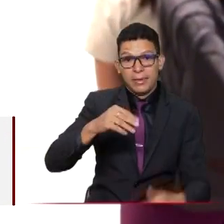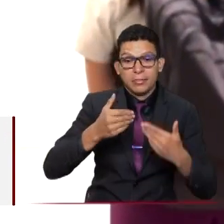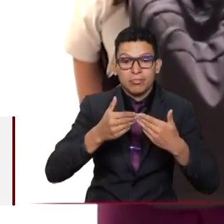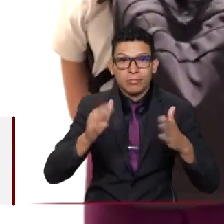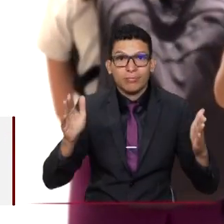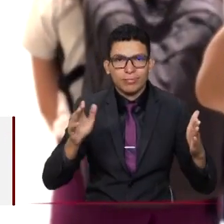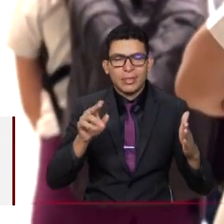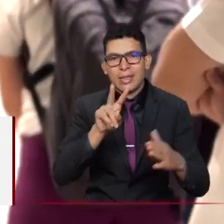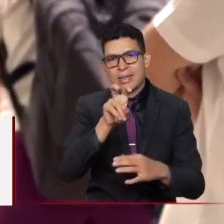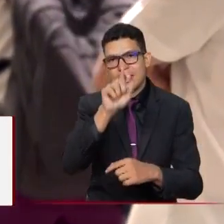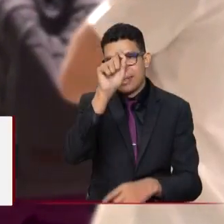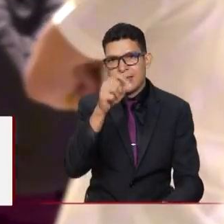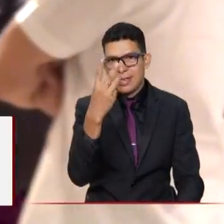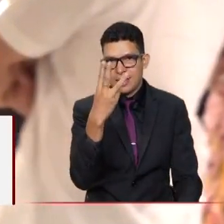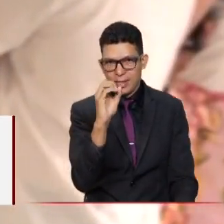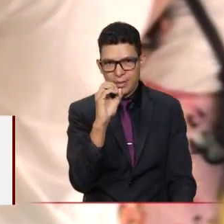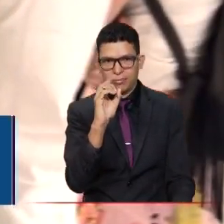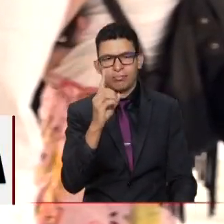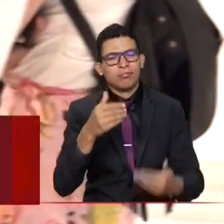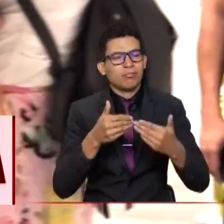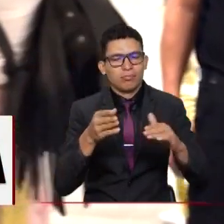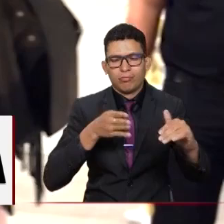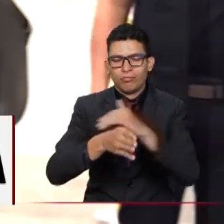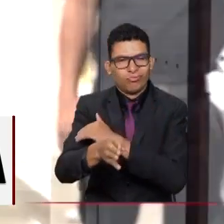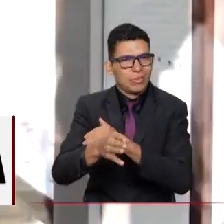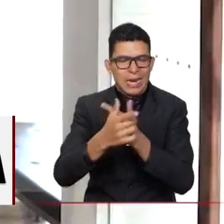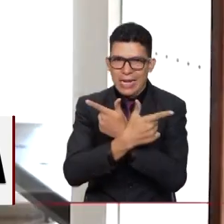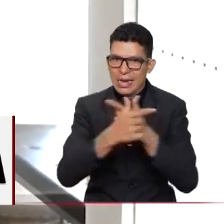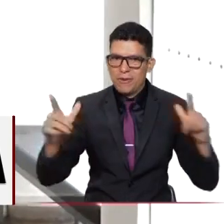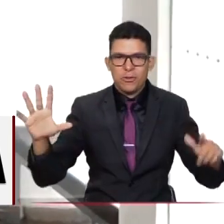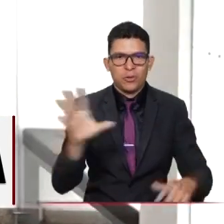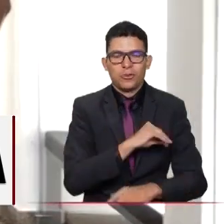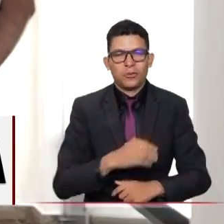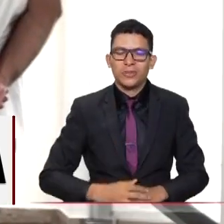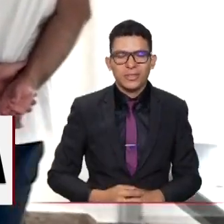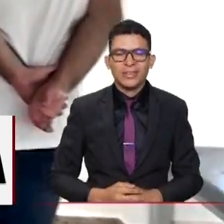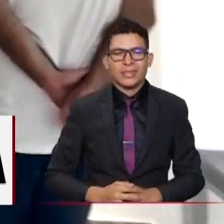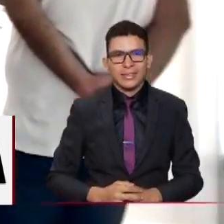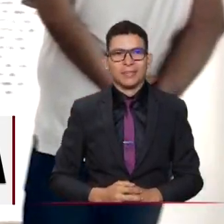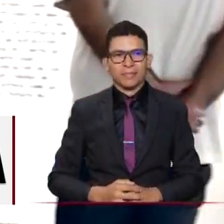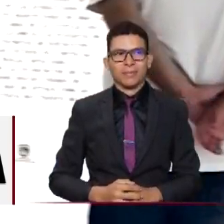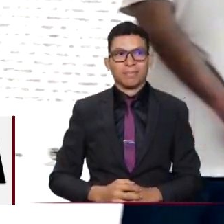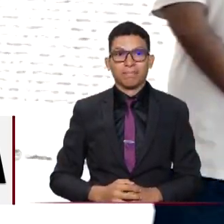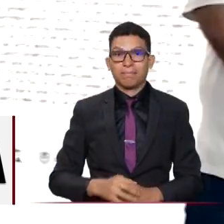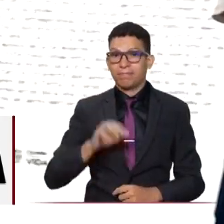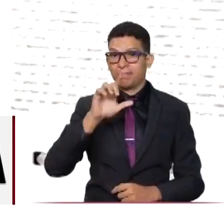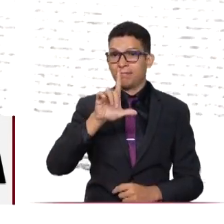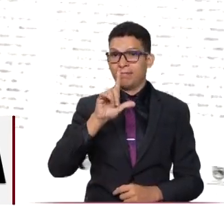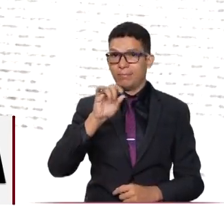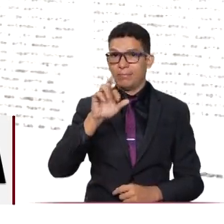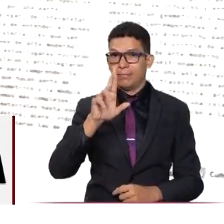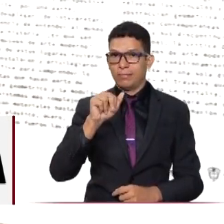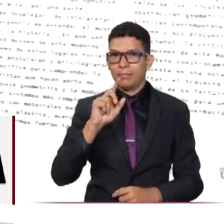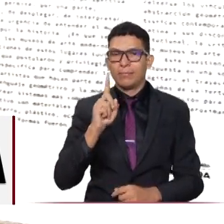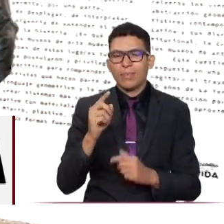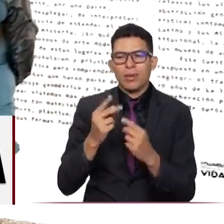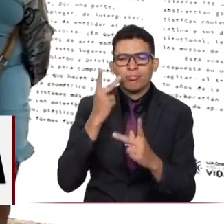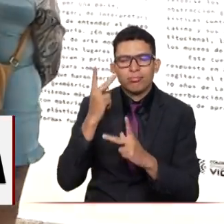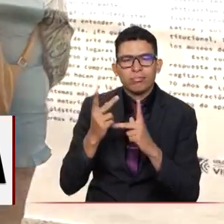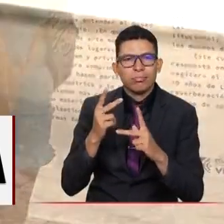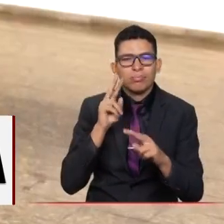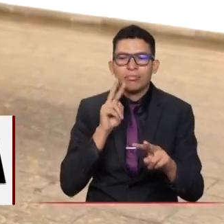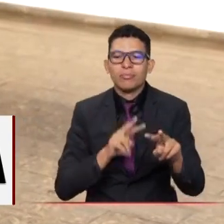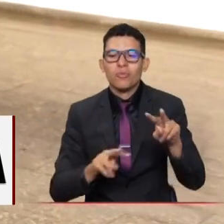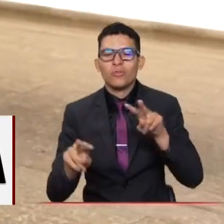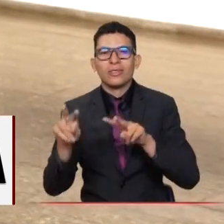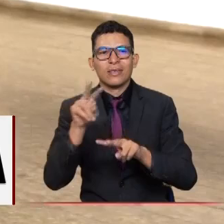a las 7:30 y tendremos entrada libre para todos. Ah, bien. Pues Laura, ahora hablemos del museo, porque